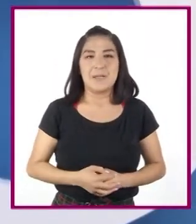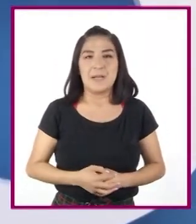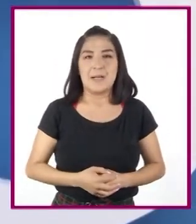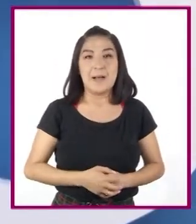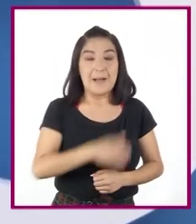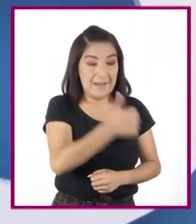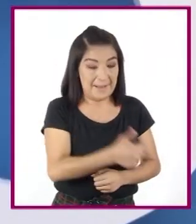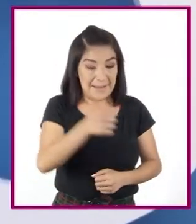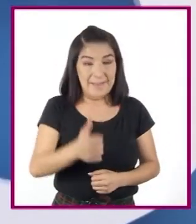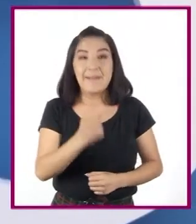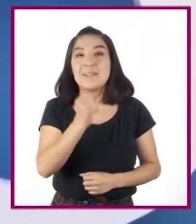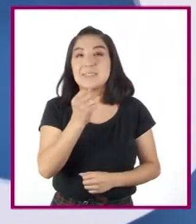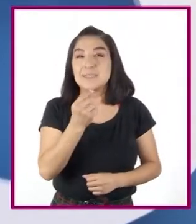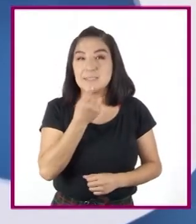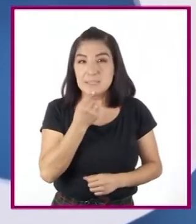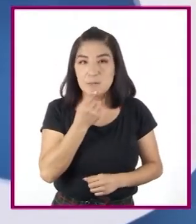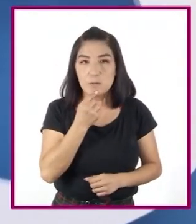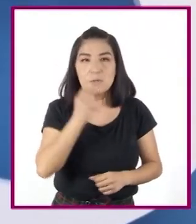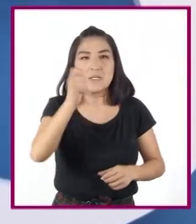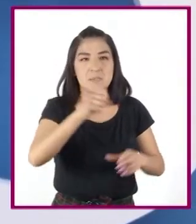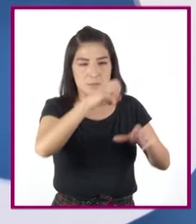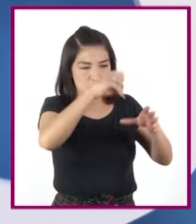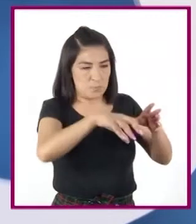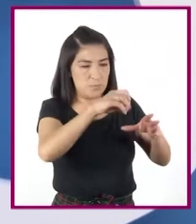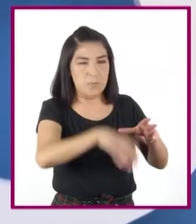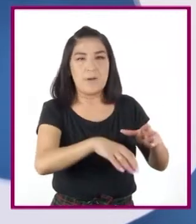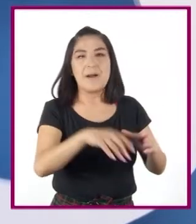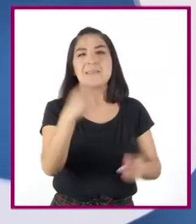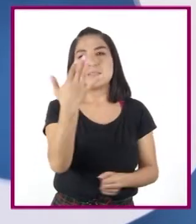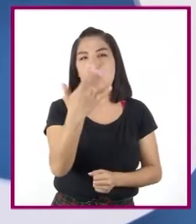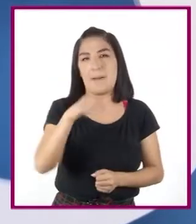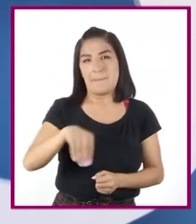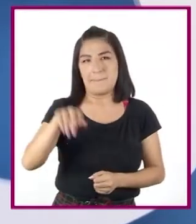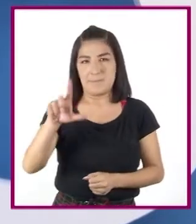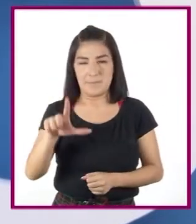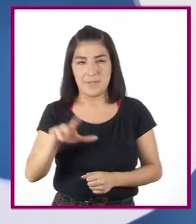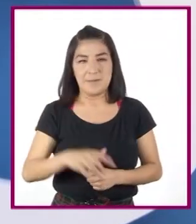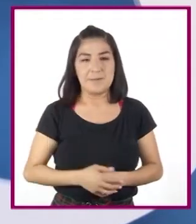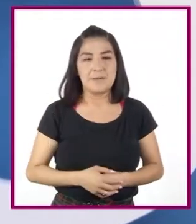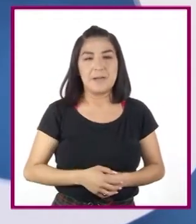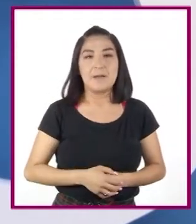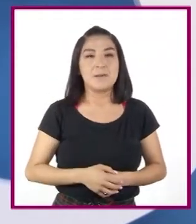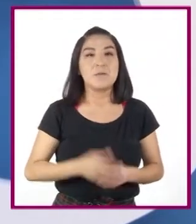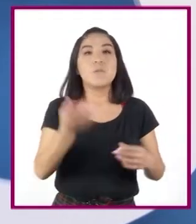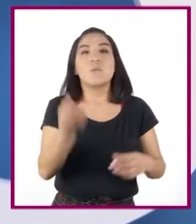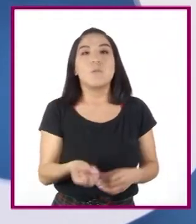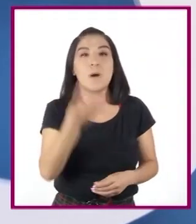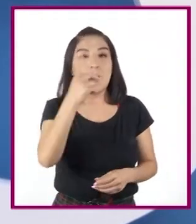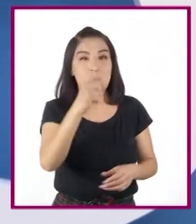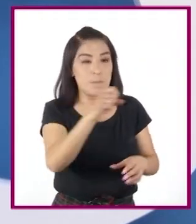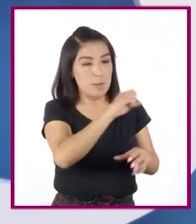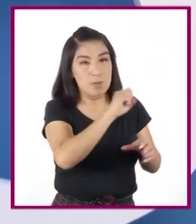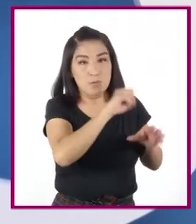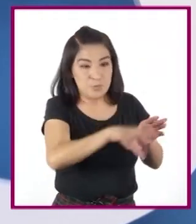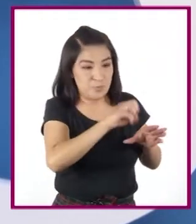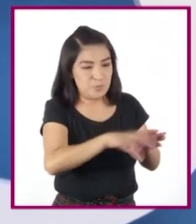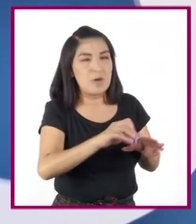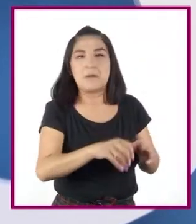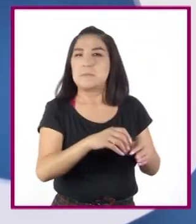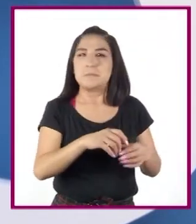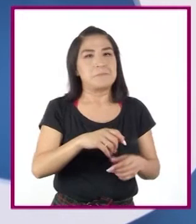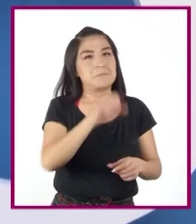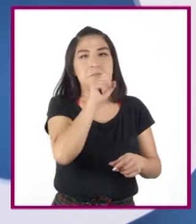cada segundo, cae al recipiente 50 mililitros. La cantidad de agua que cae es constante.